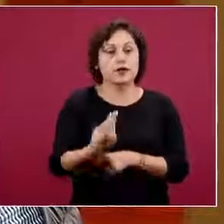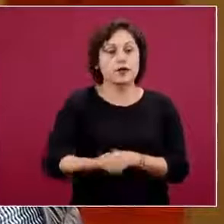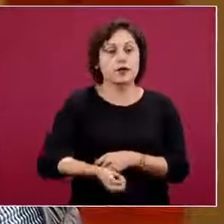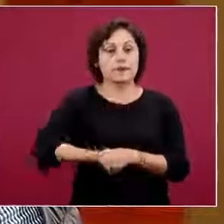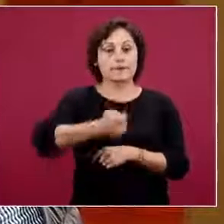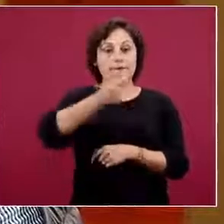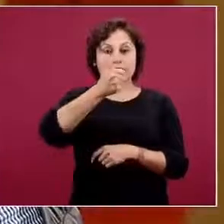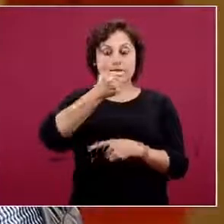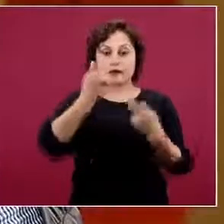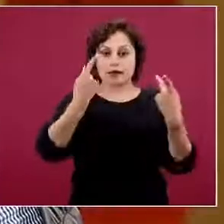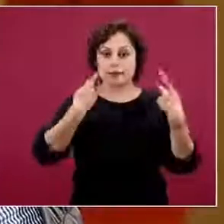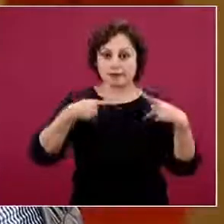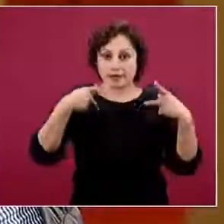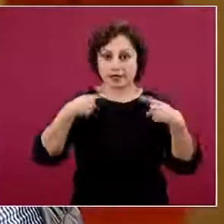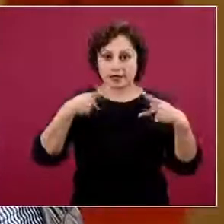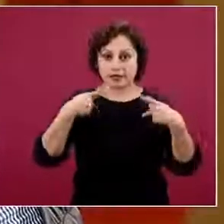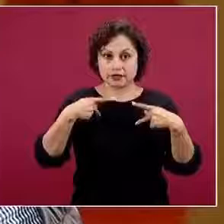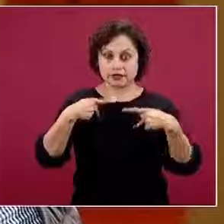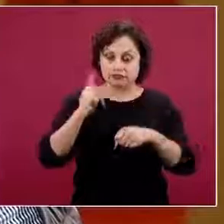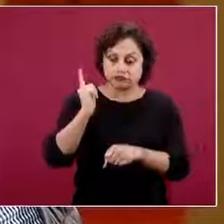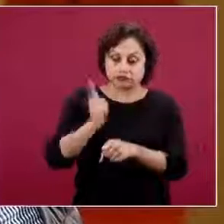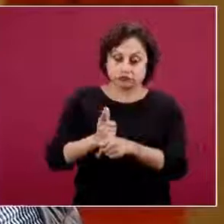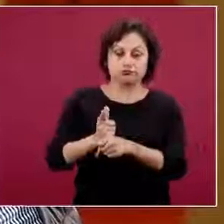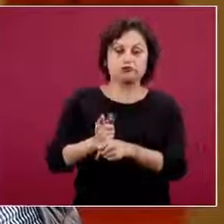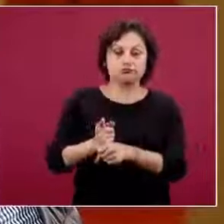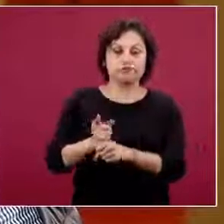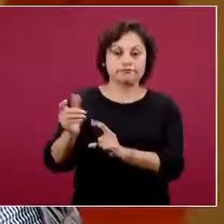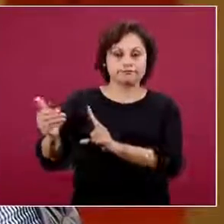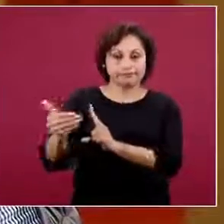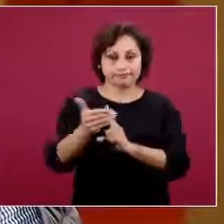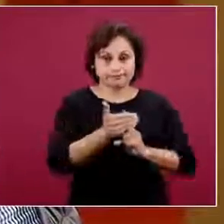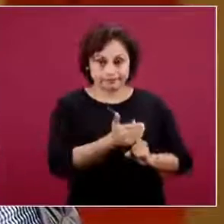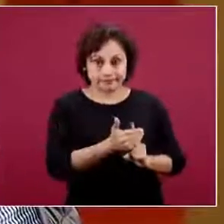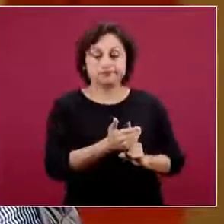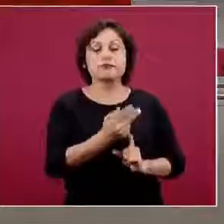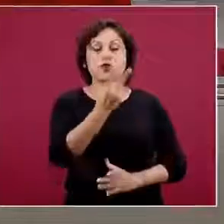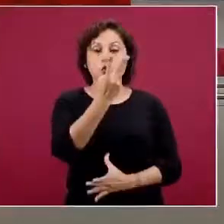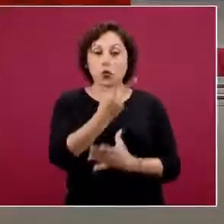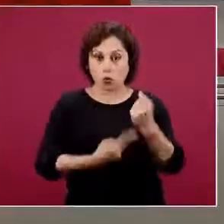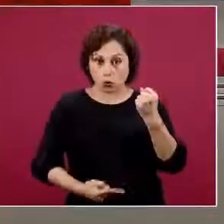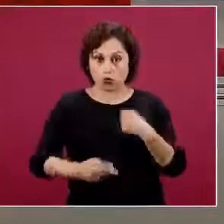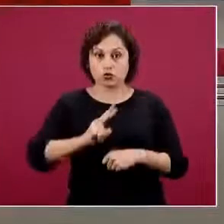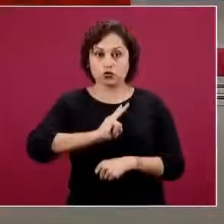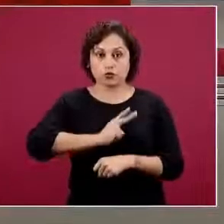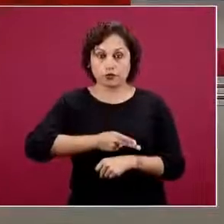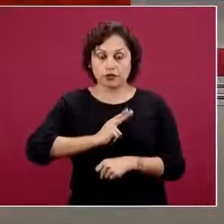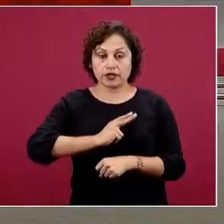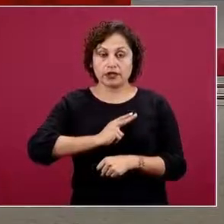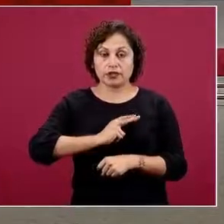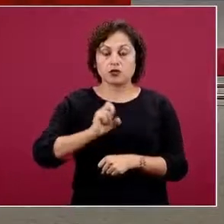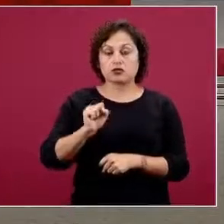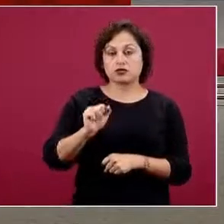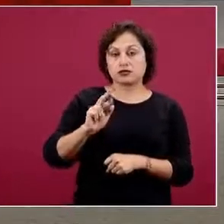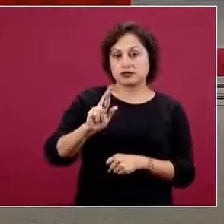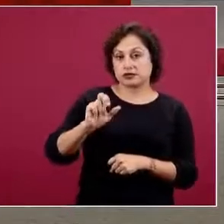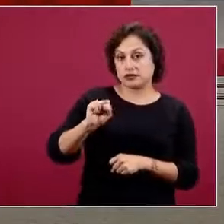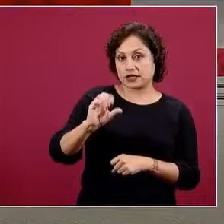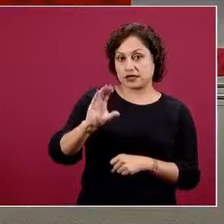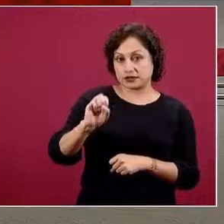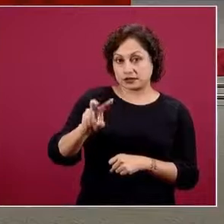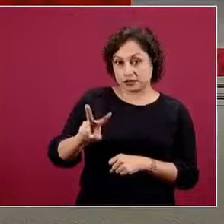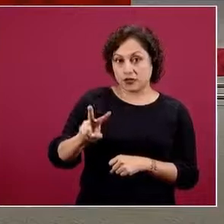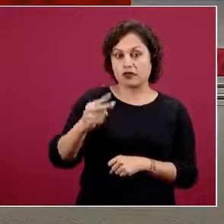en donde se aísla y se confirma la presencia de los dos virus a la vez, es decir, tanto de SARS-CoV-2,